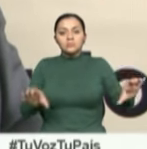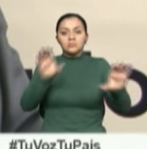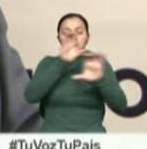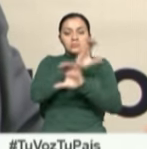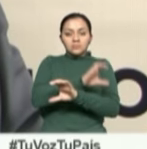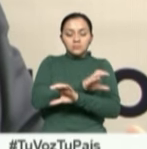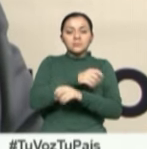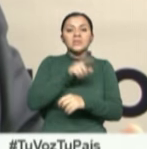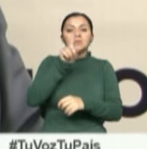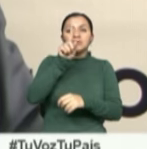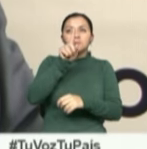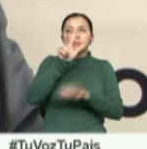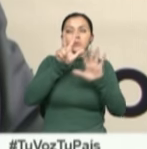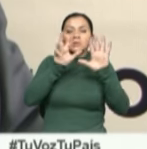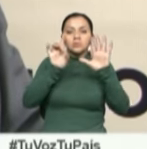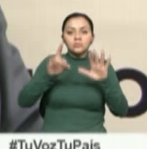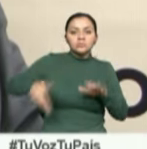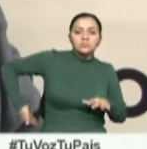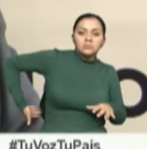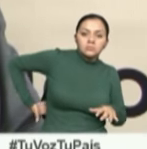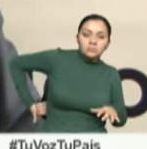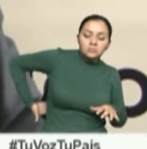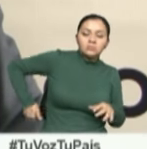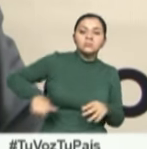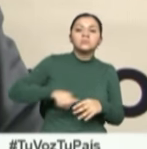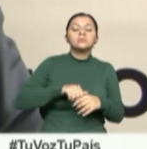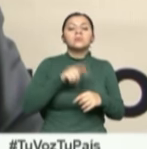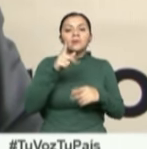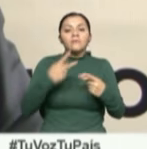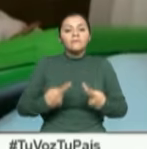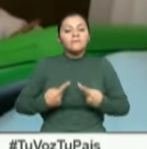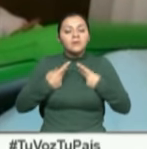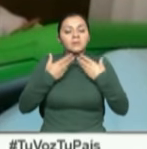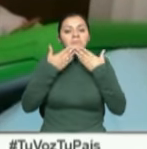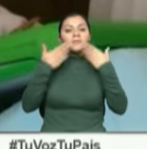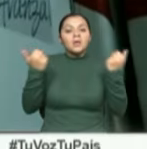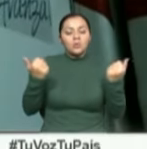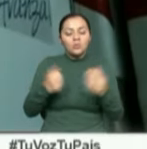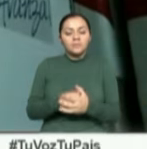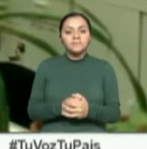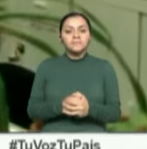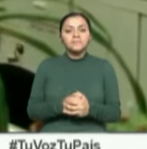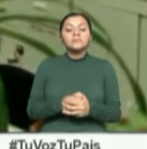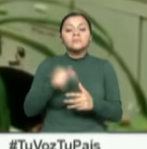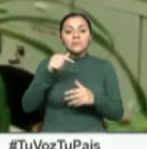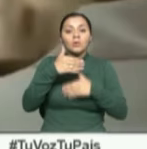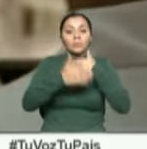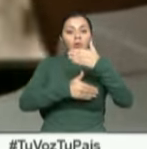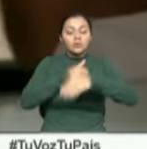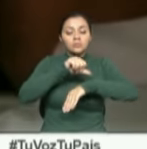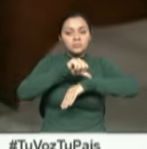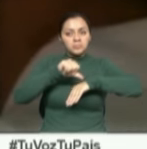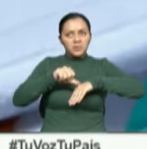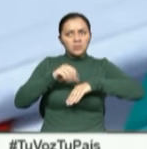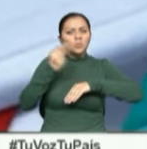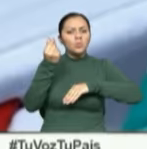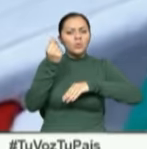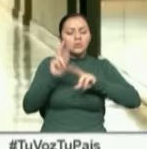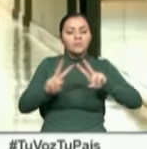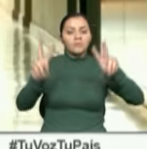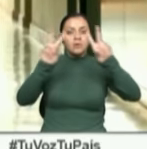hepáticos, 26 trasplantes hematopoyéticos. Esas son vidas mejoradas. Estos procedimientos, que oscilan entre los $20,000